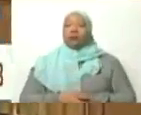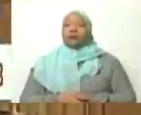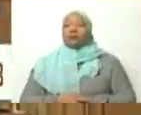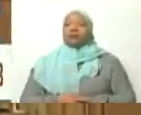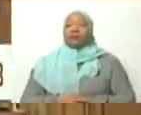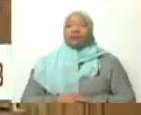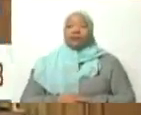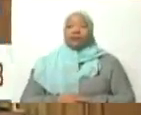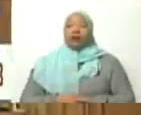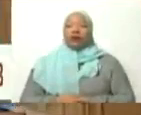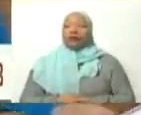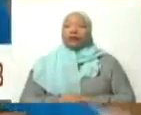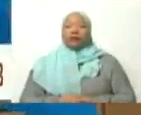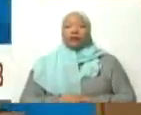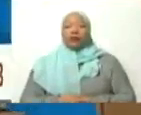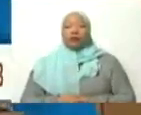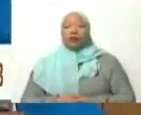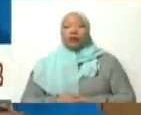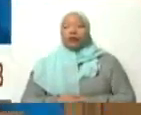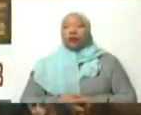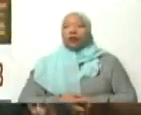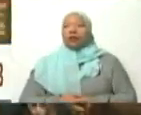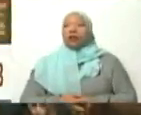que corregir.